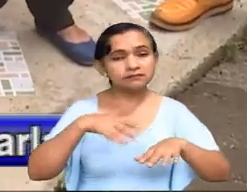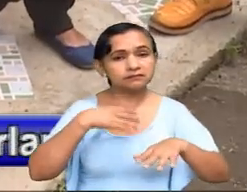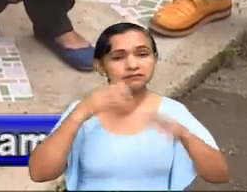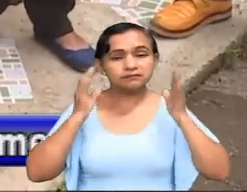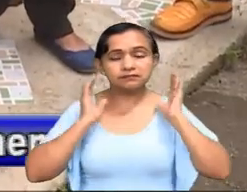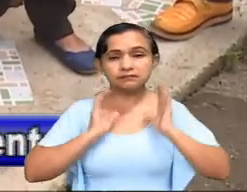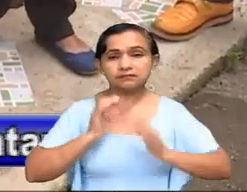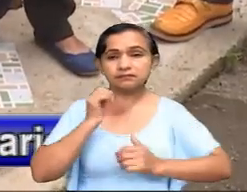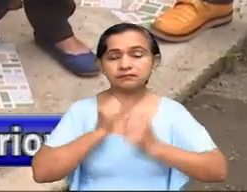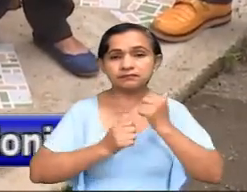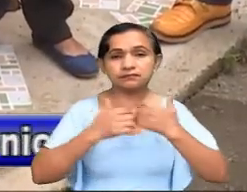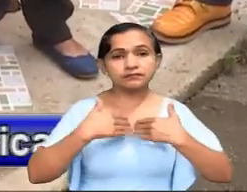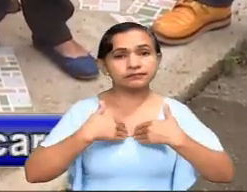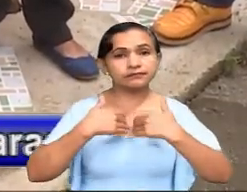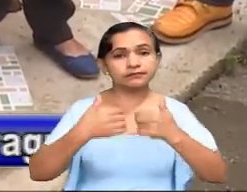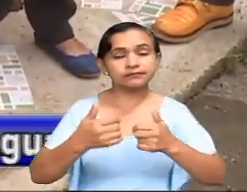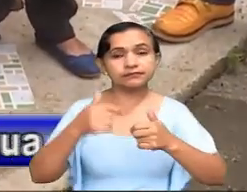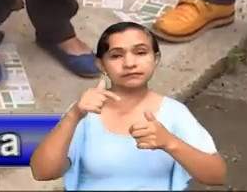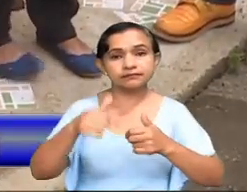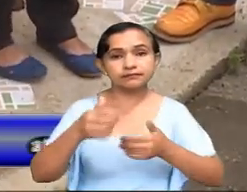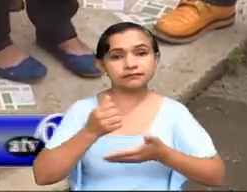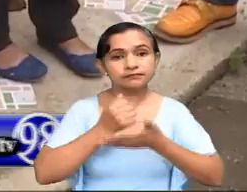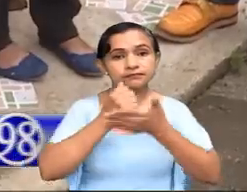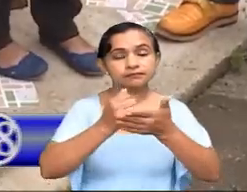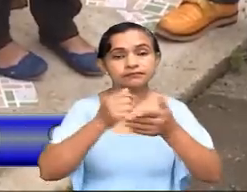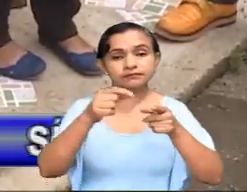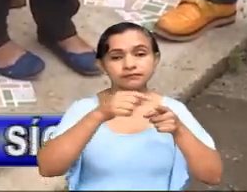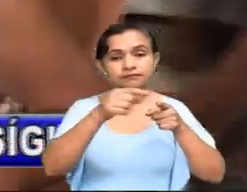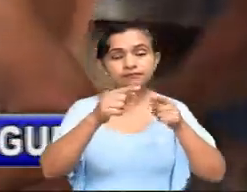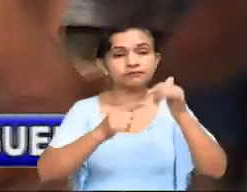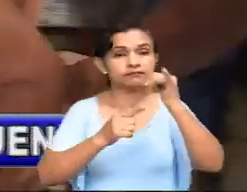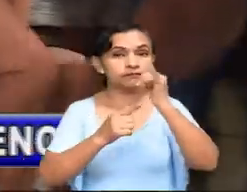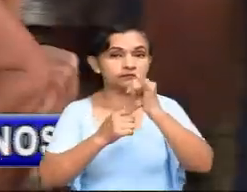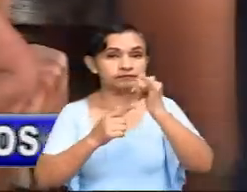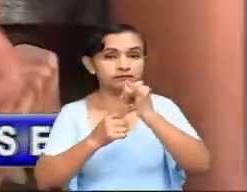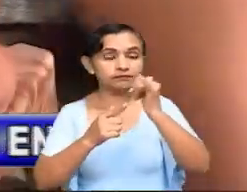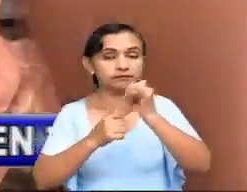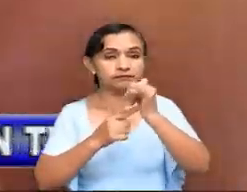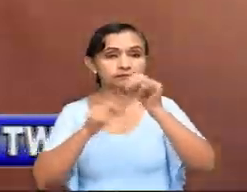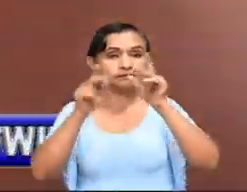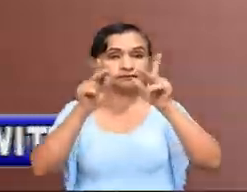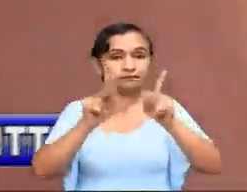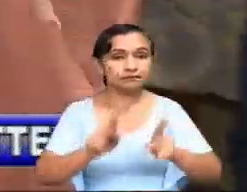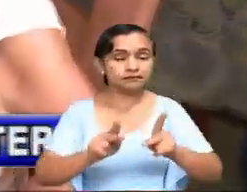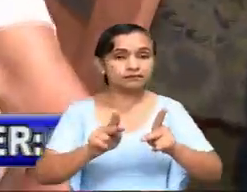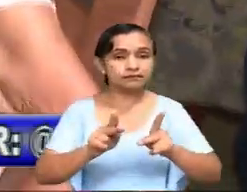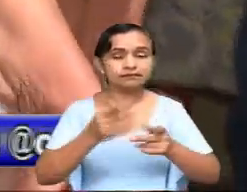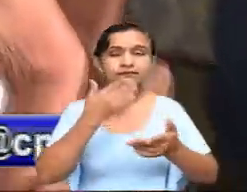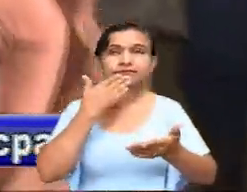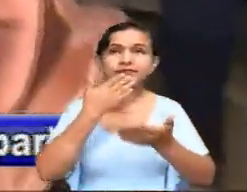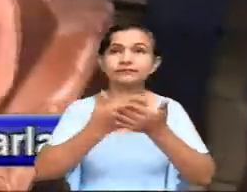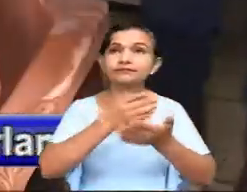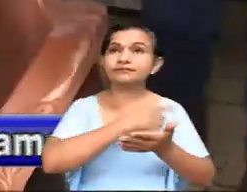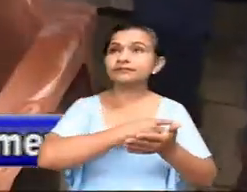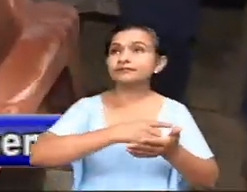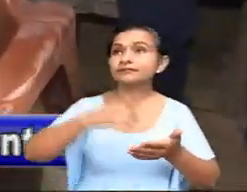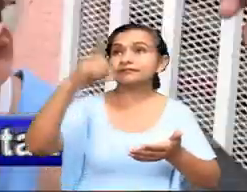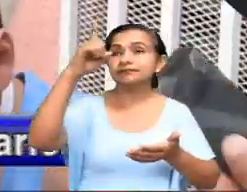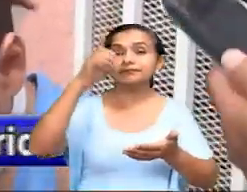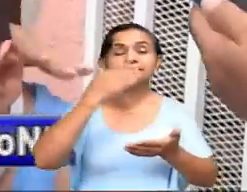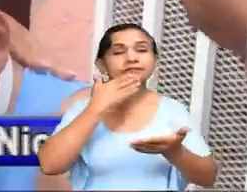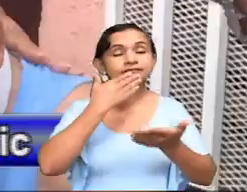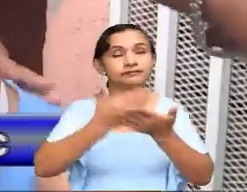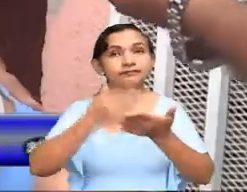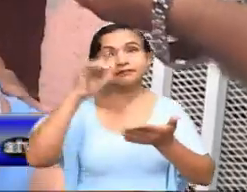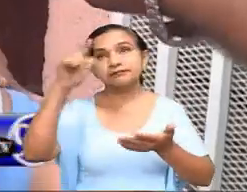de salud. Esta vez el beneficio llegó al municipio de Tipitapa, donde las personas dieron gracias a Dios y al gobierno. Estoy